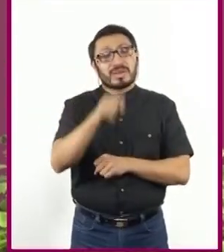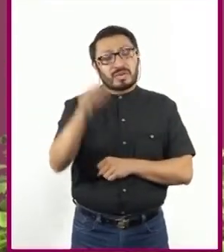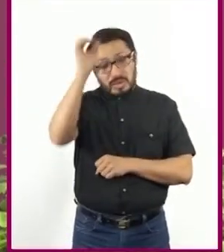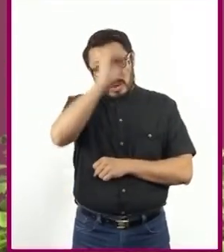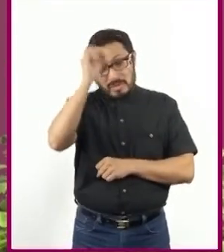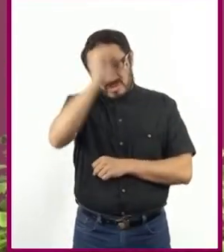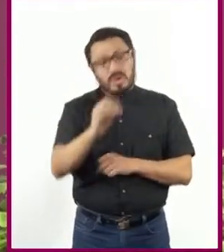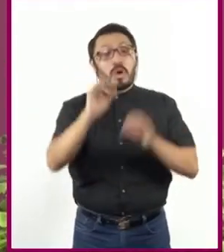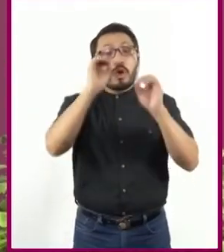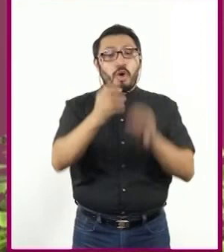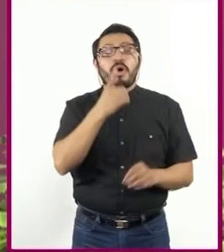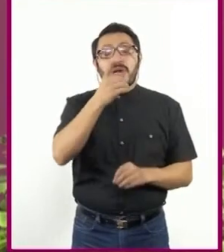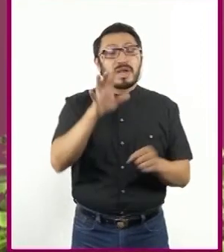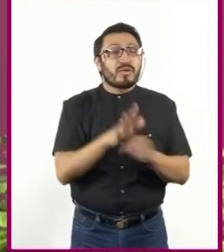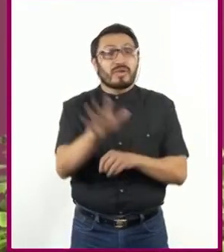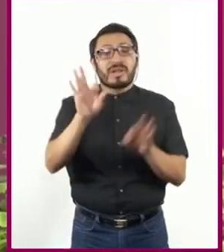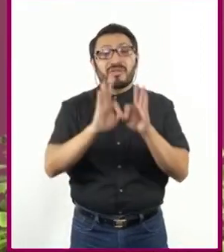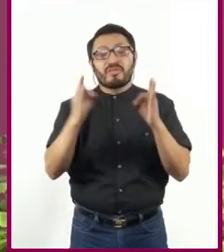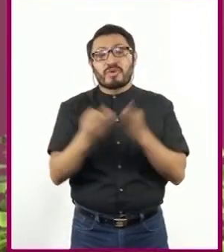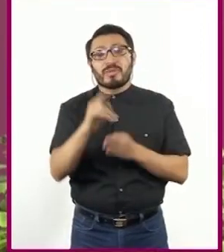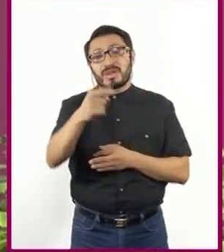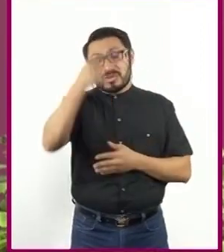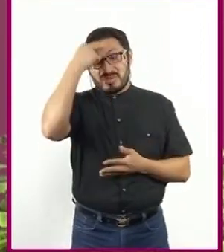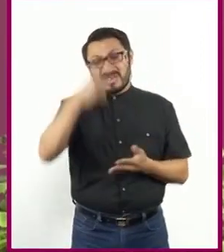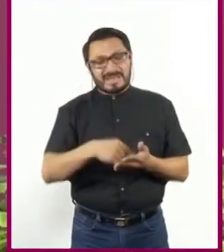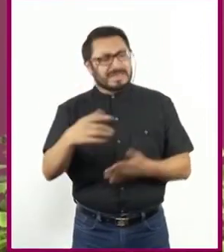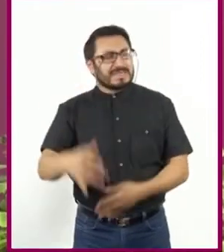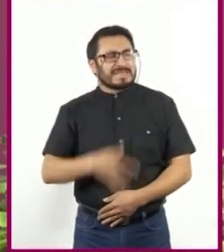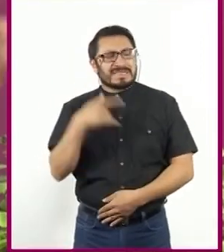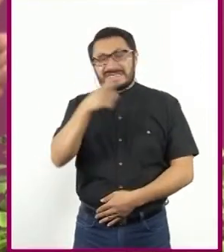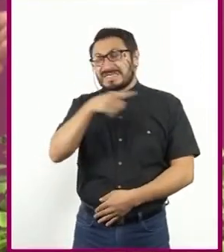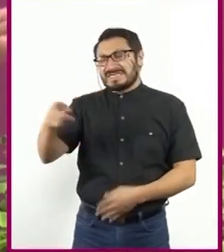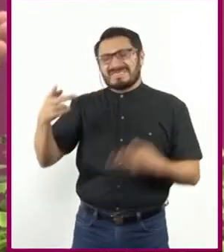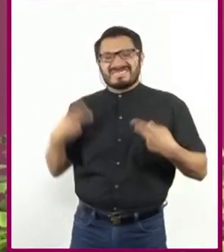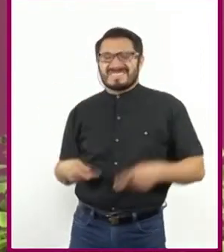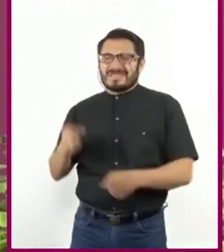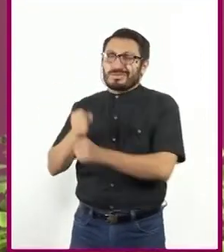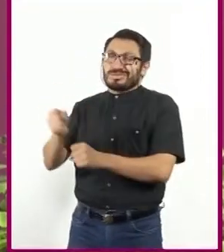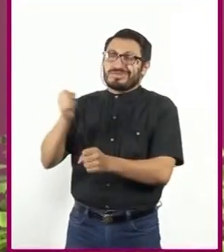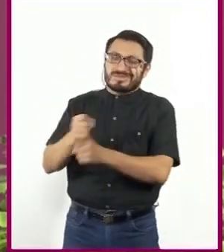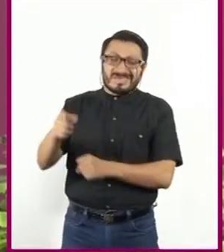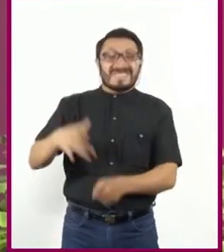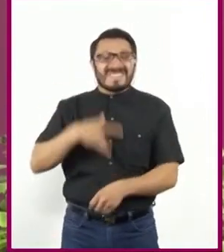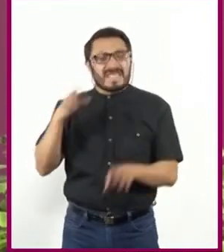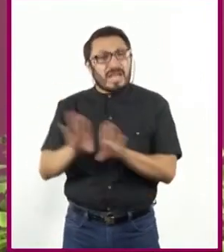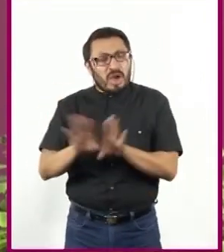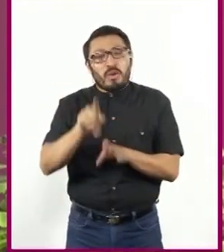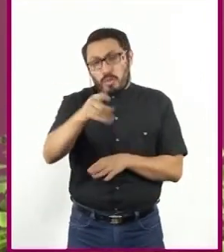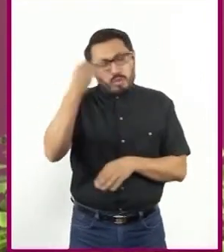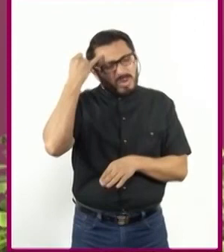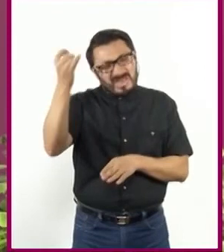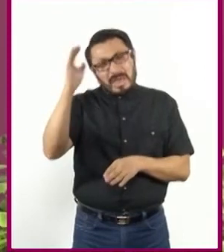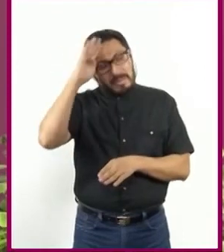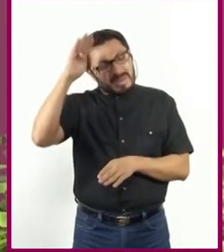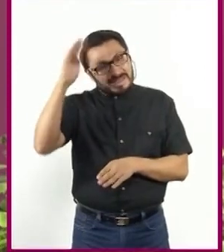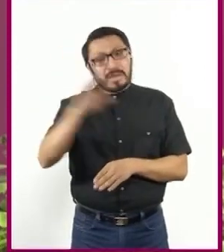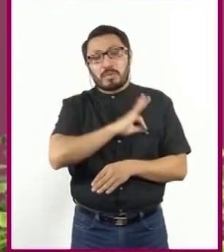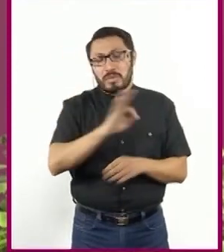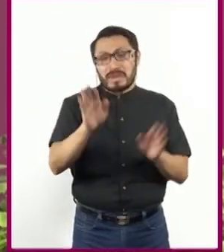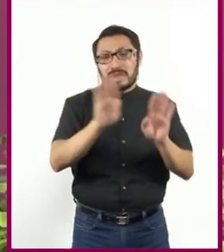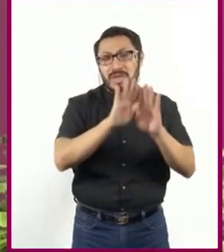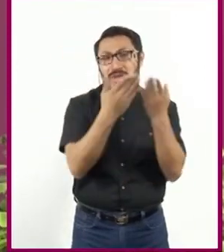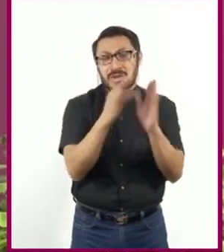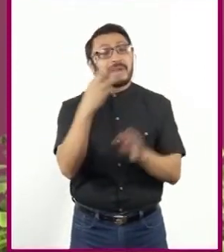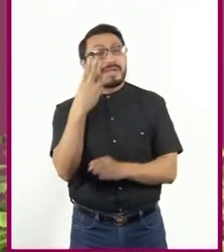la manera en que imaginan que se sienten las personas que sufren violencia. Puede ser un tríptico, un cartel o un